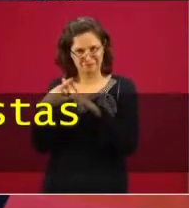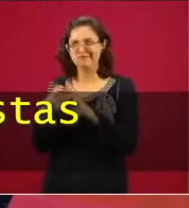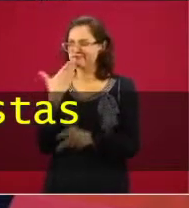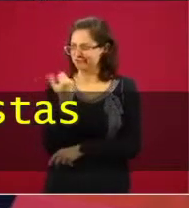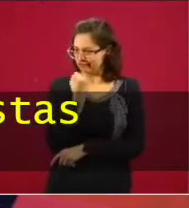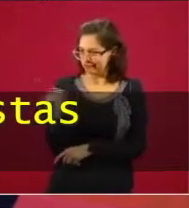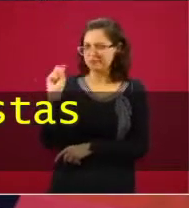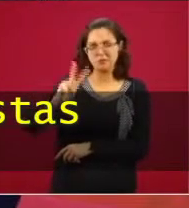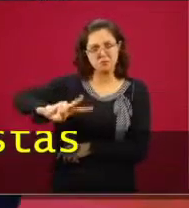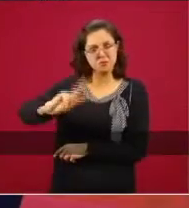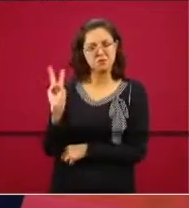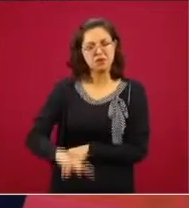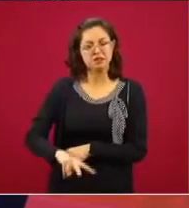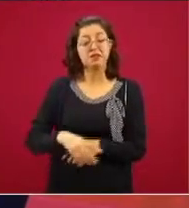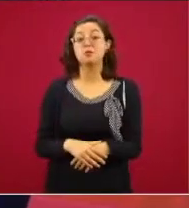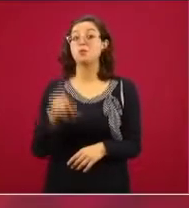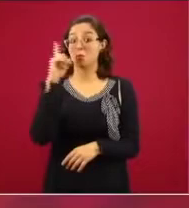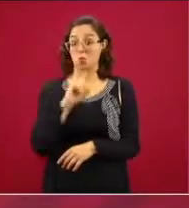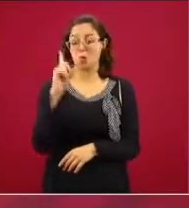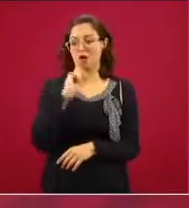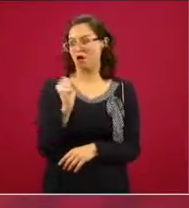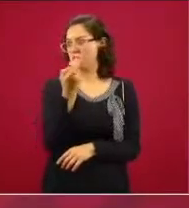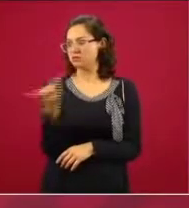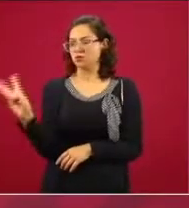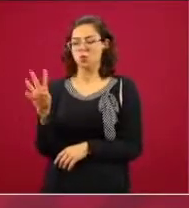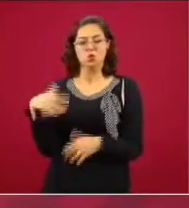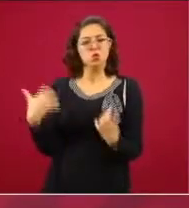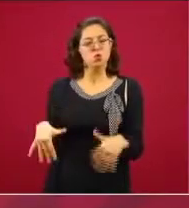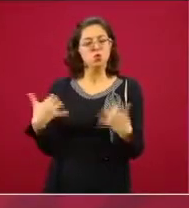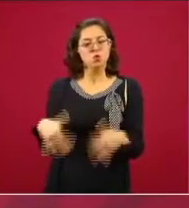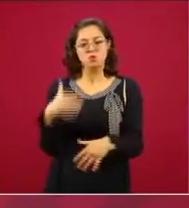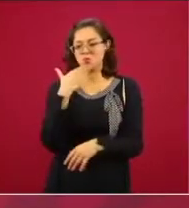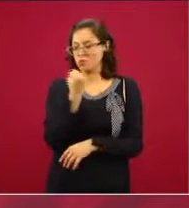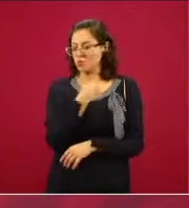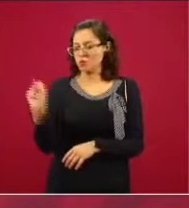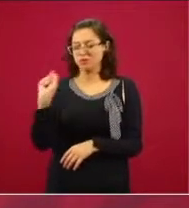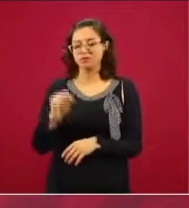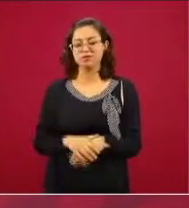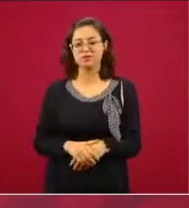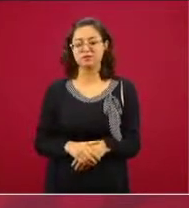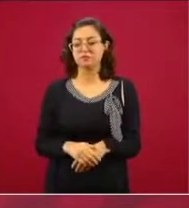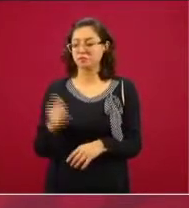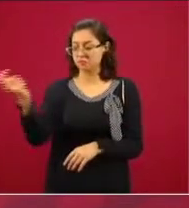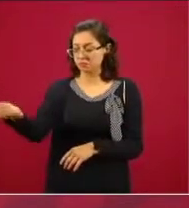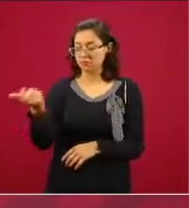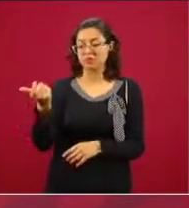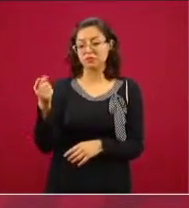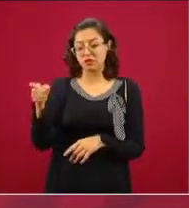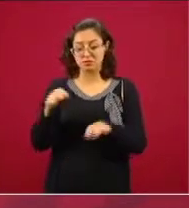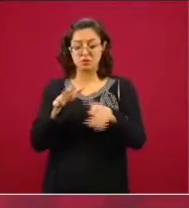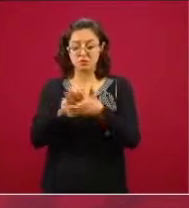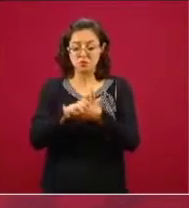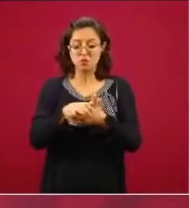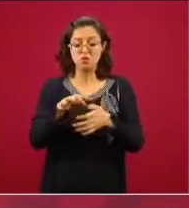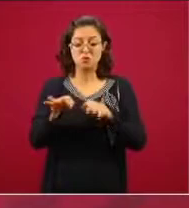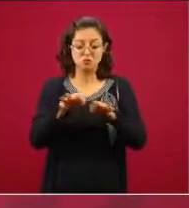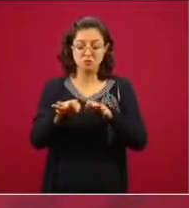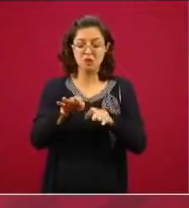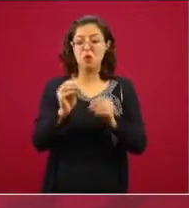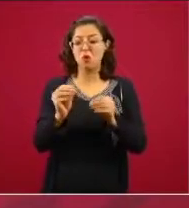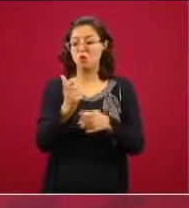todo las mujeres que reciben el salario